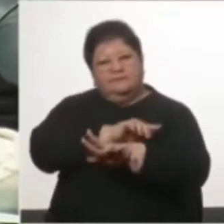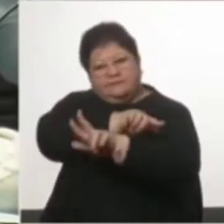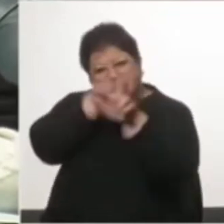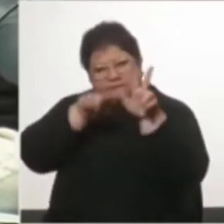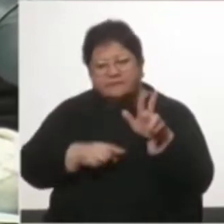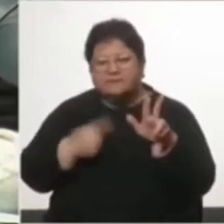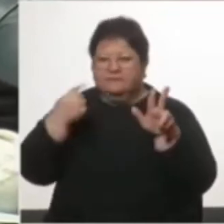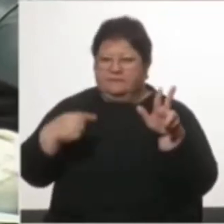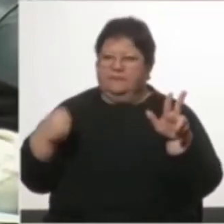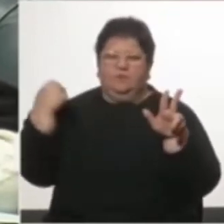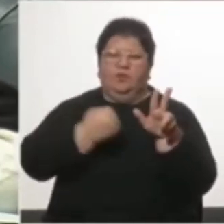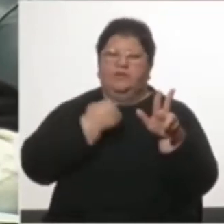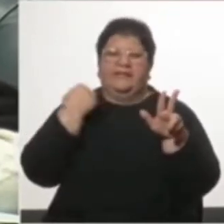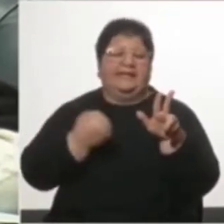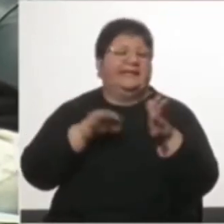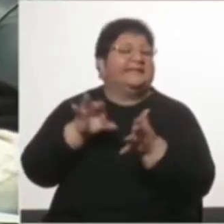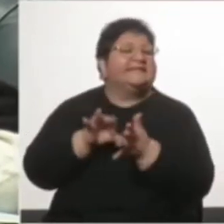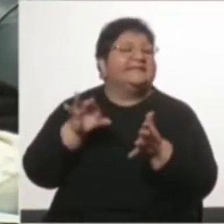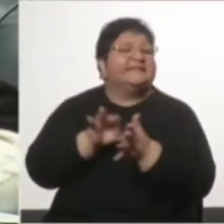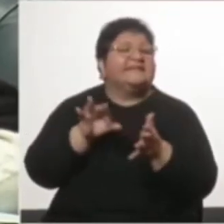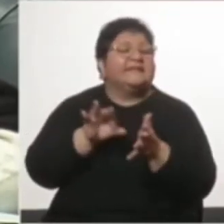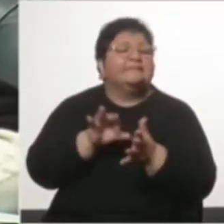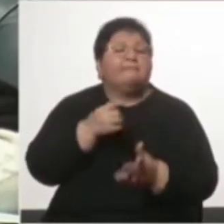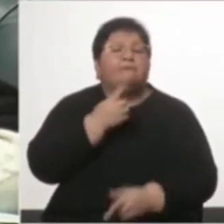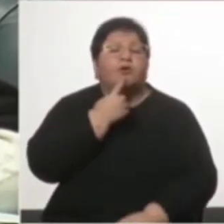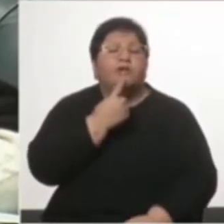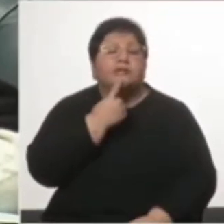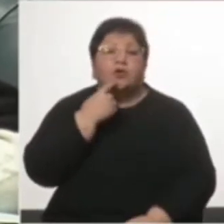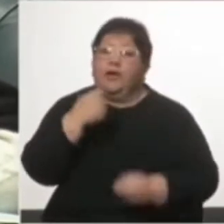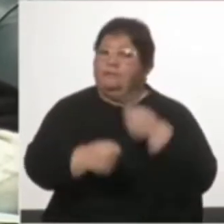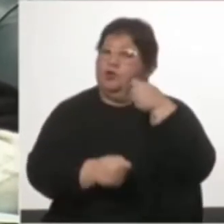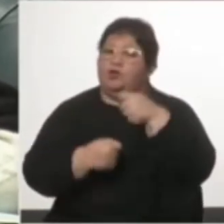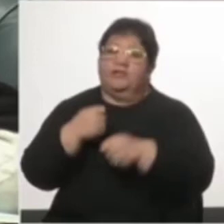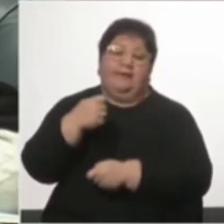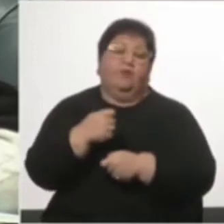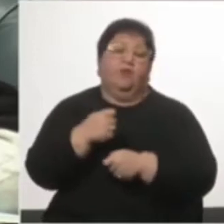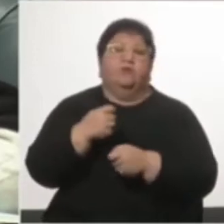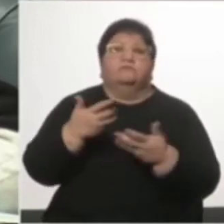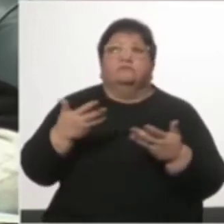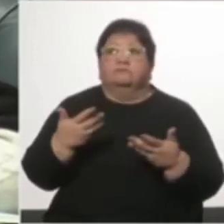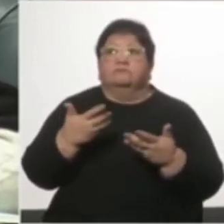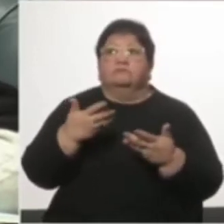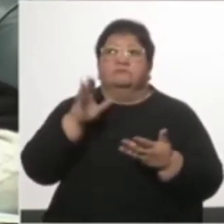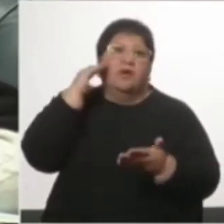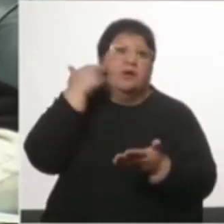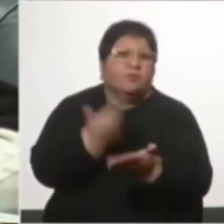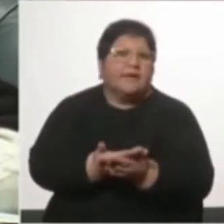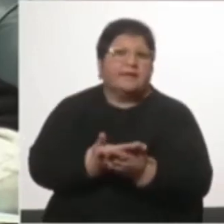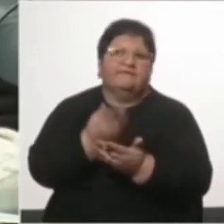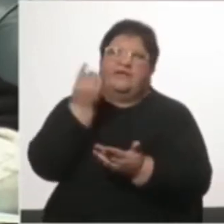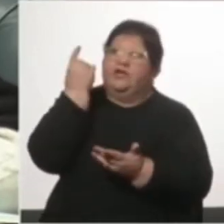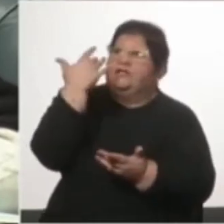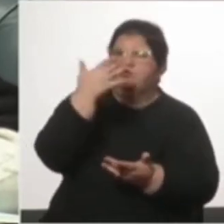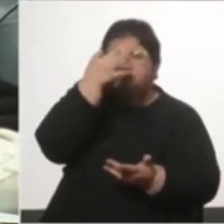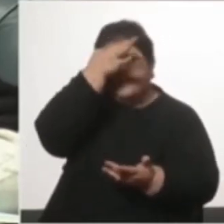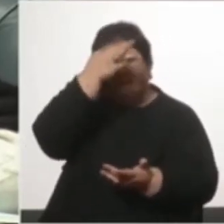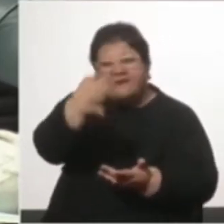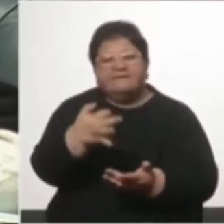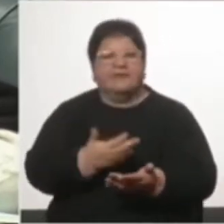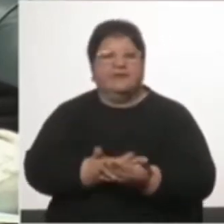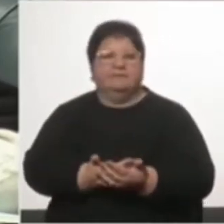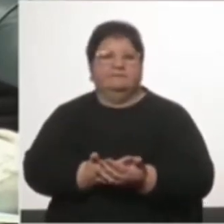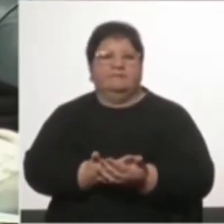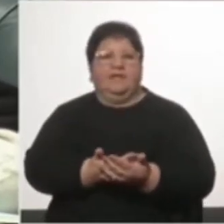del sistema político. Y hemos aportado alternativas políticas, valoraciones científicas,